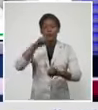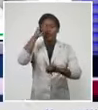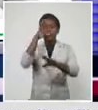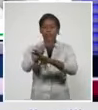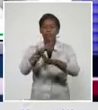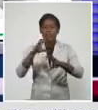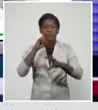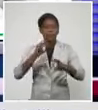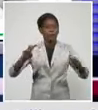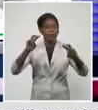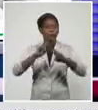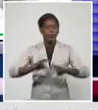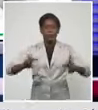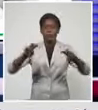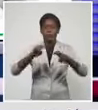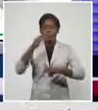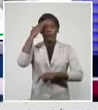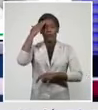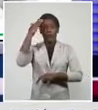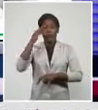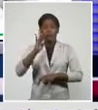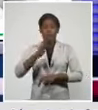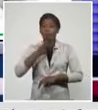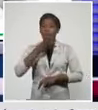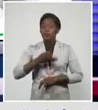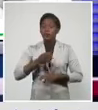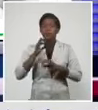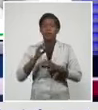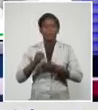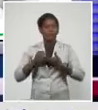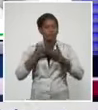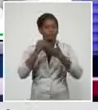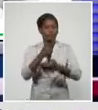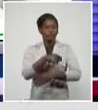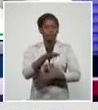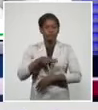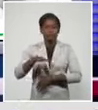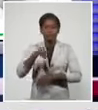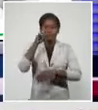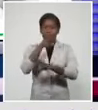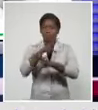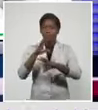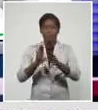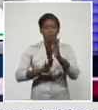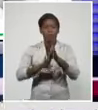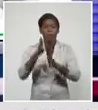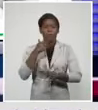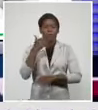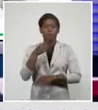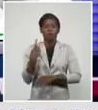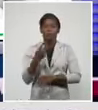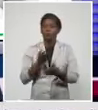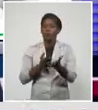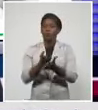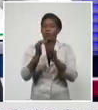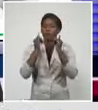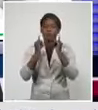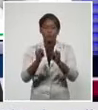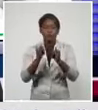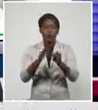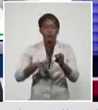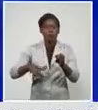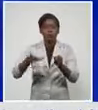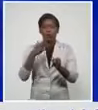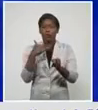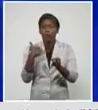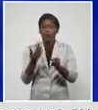presente comandante en jefe Fidel Castro Ruz, y seguiremos, por supuesto, dando mucha más información sobre los logros de nuestro